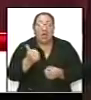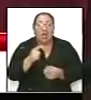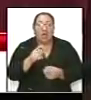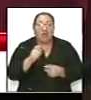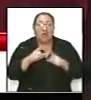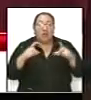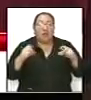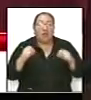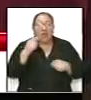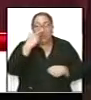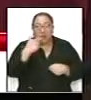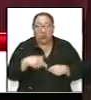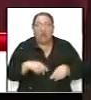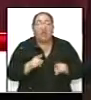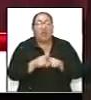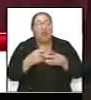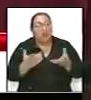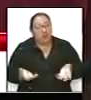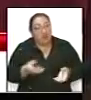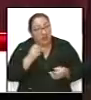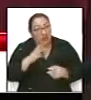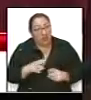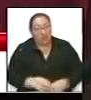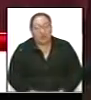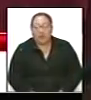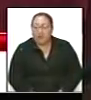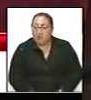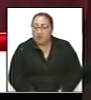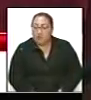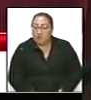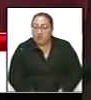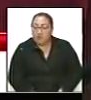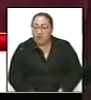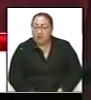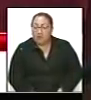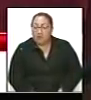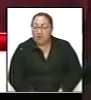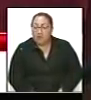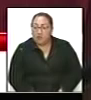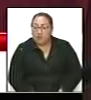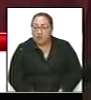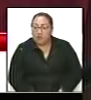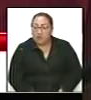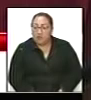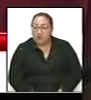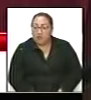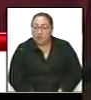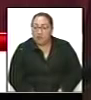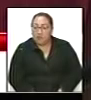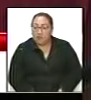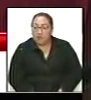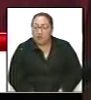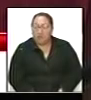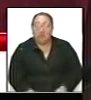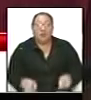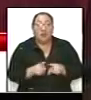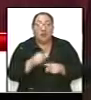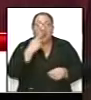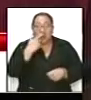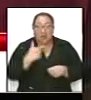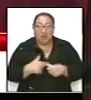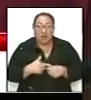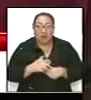de combustible. También hablaré sobre ellos. Bien, asimismo dice, el grifo en el que